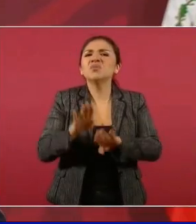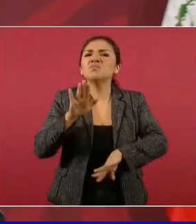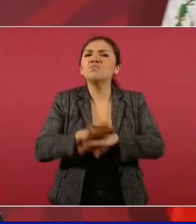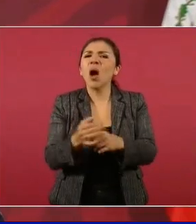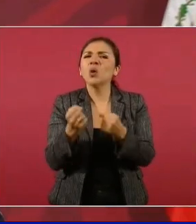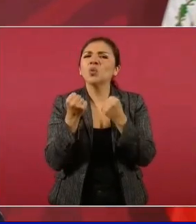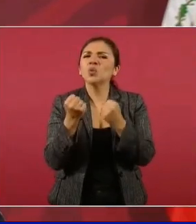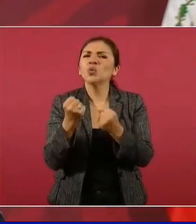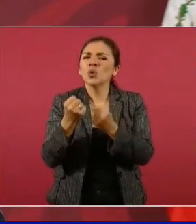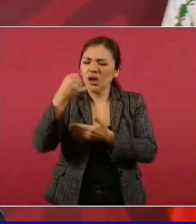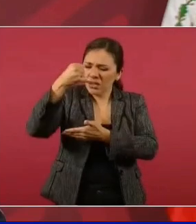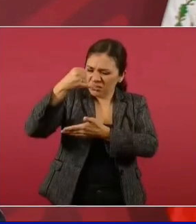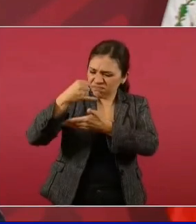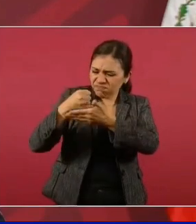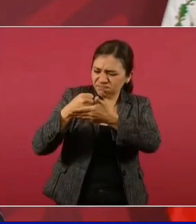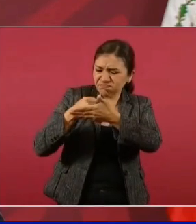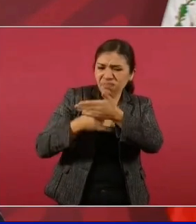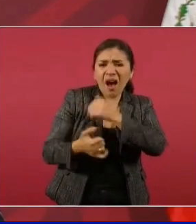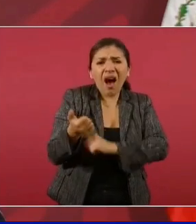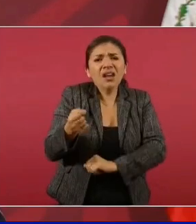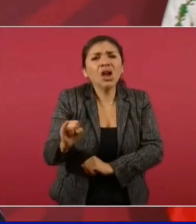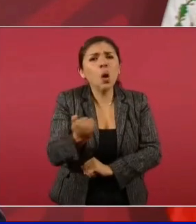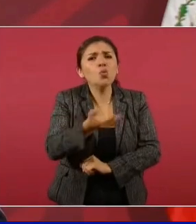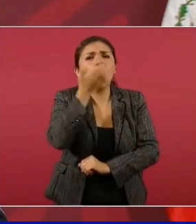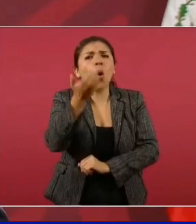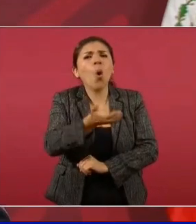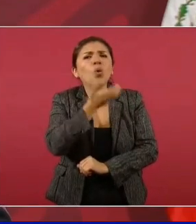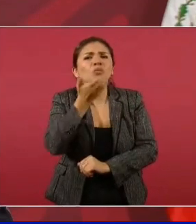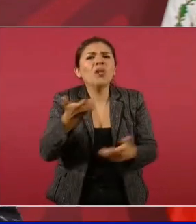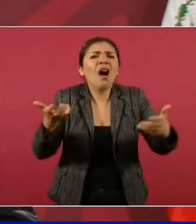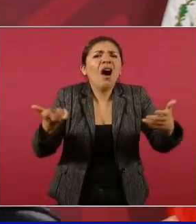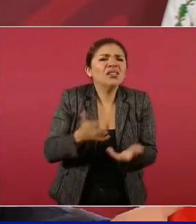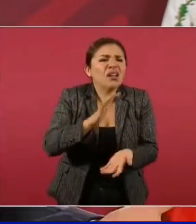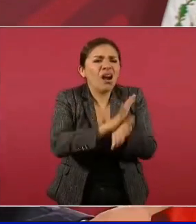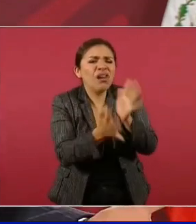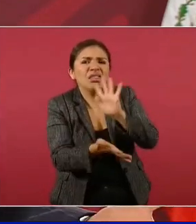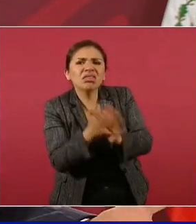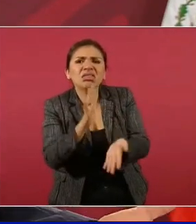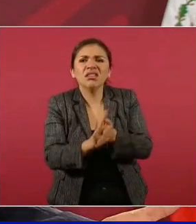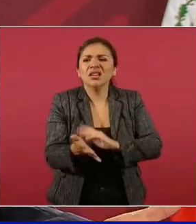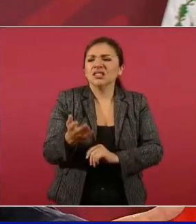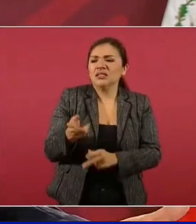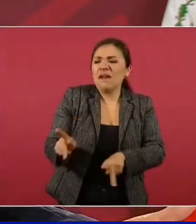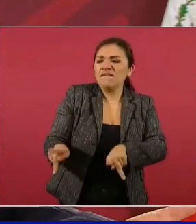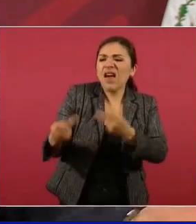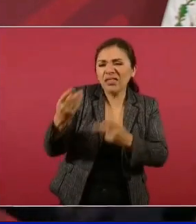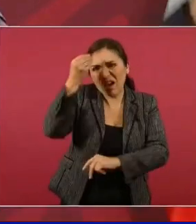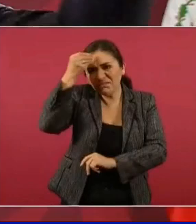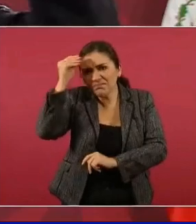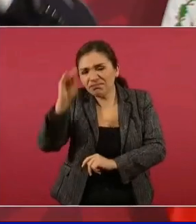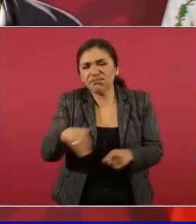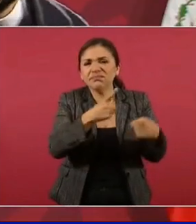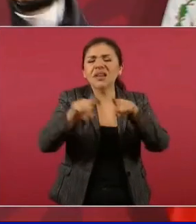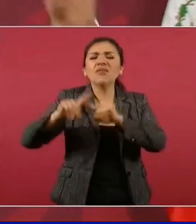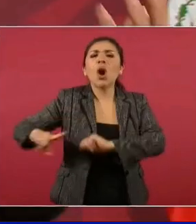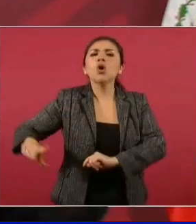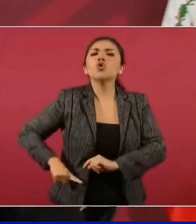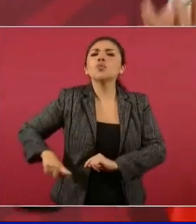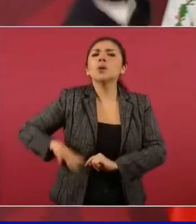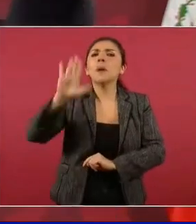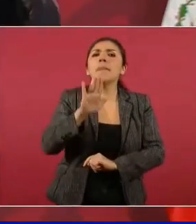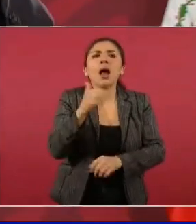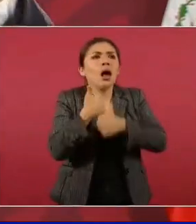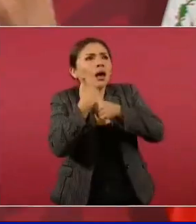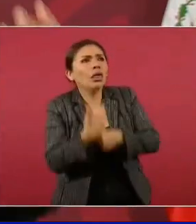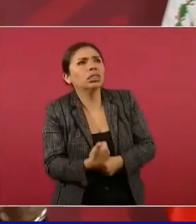enraizada esta práctica perversa. Mejor dicho, el gobierno estaba tomado,